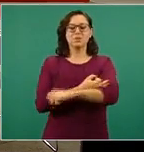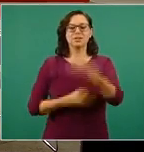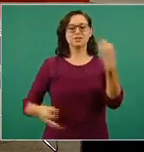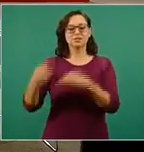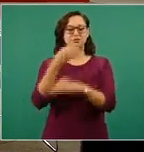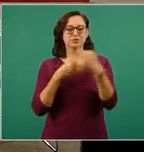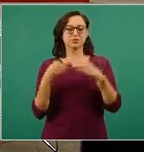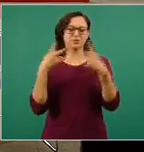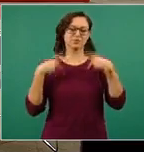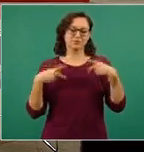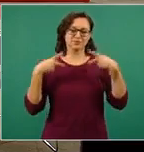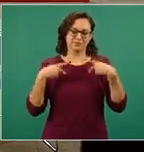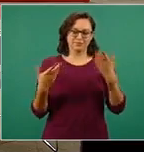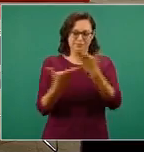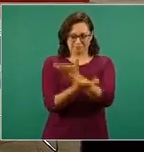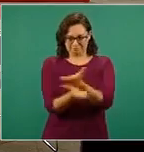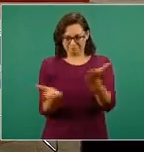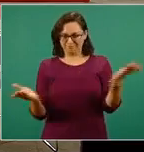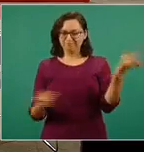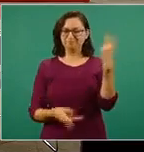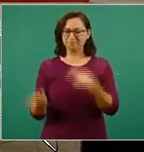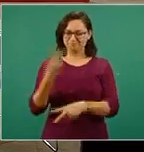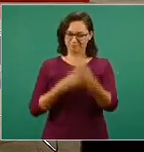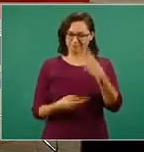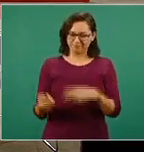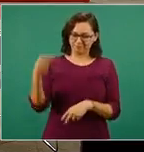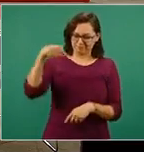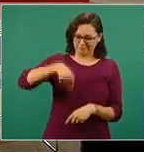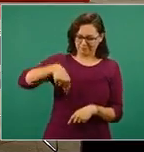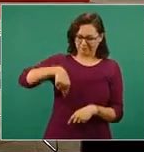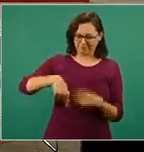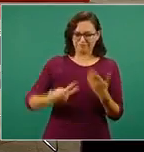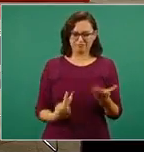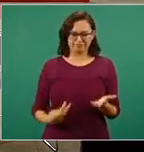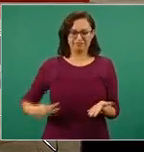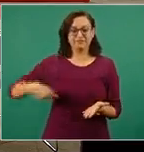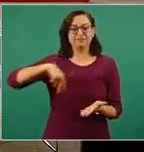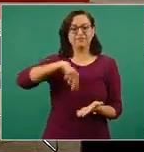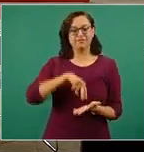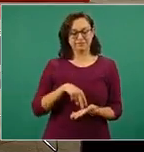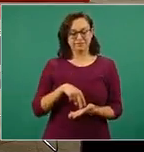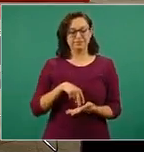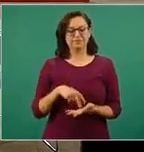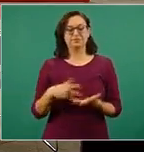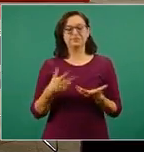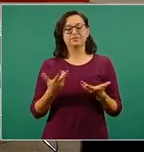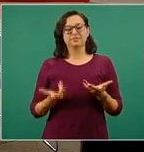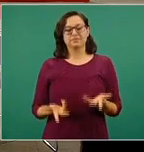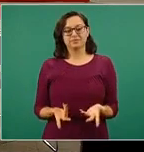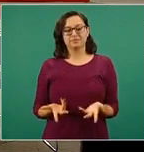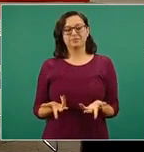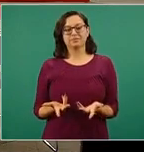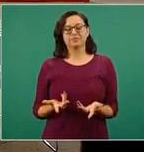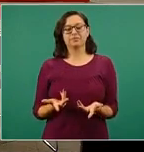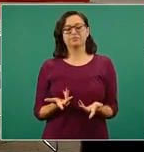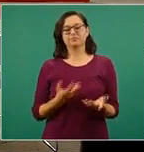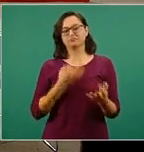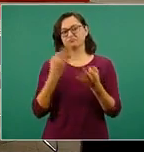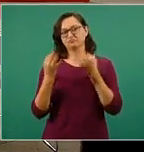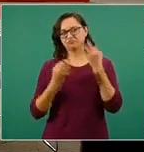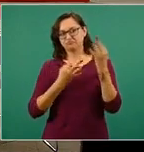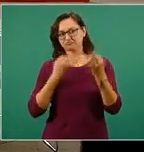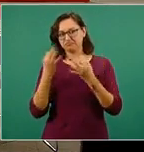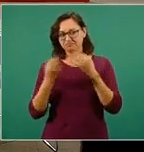las personas que nos visitan aquí en Palacio Nacional por parte de los medios de